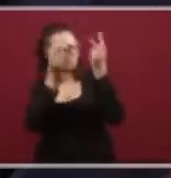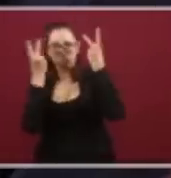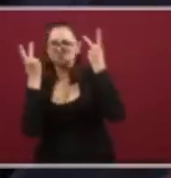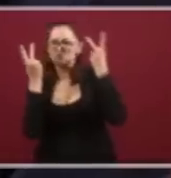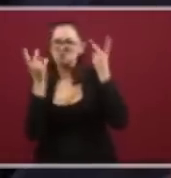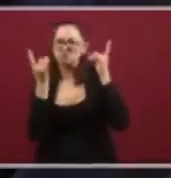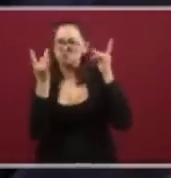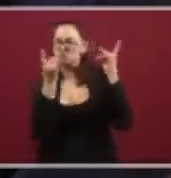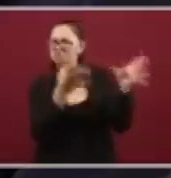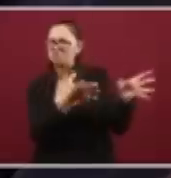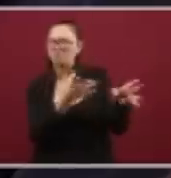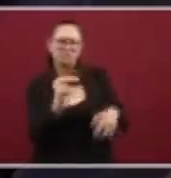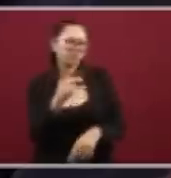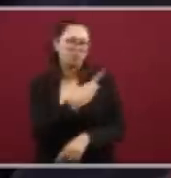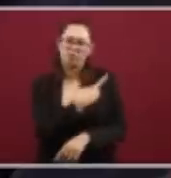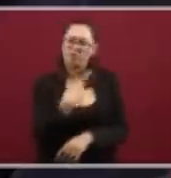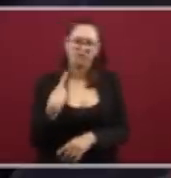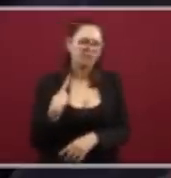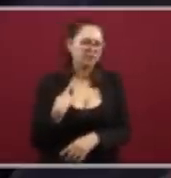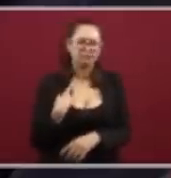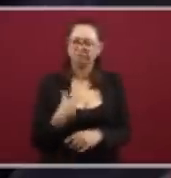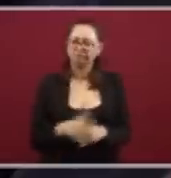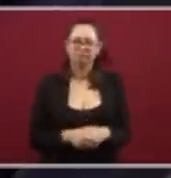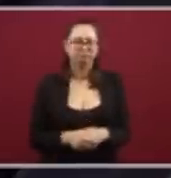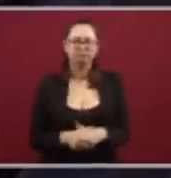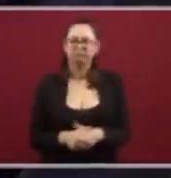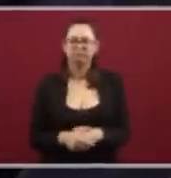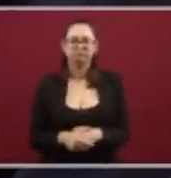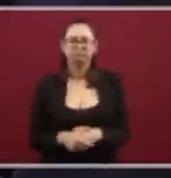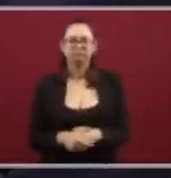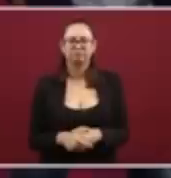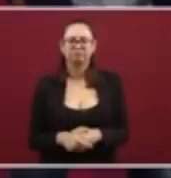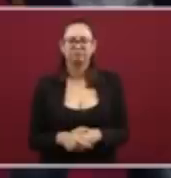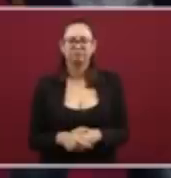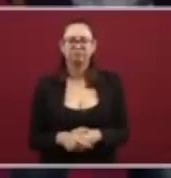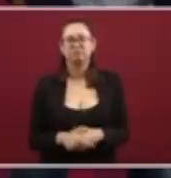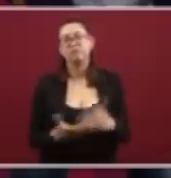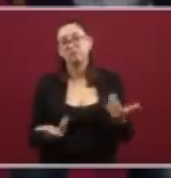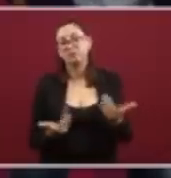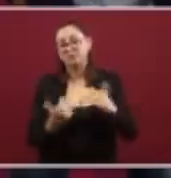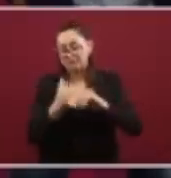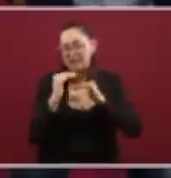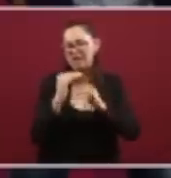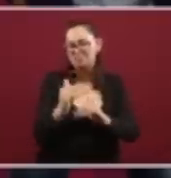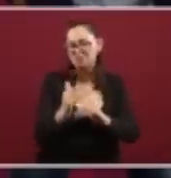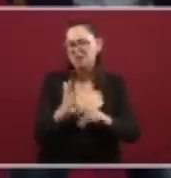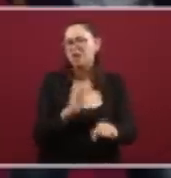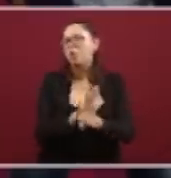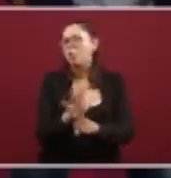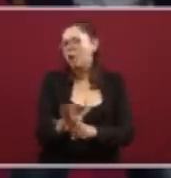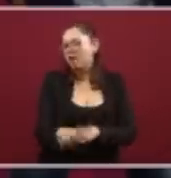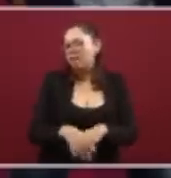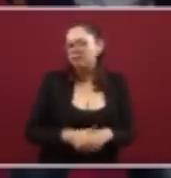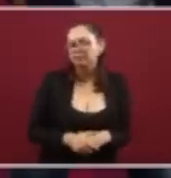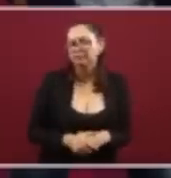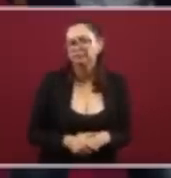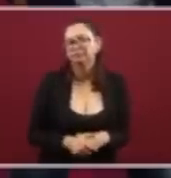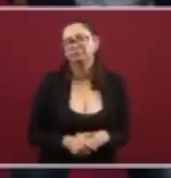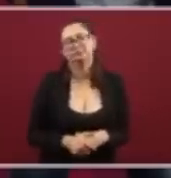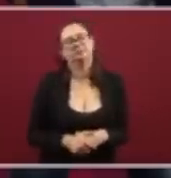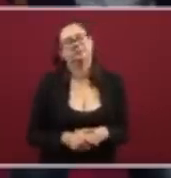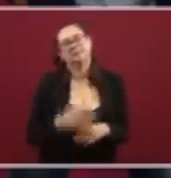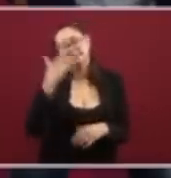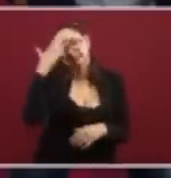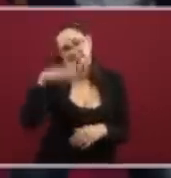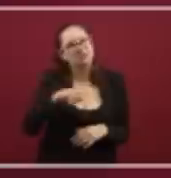de eeuu este cuáles son los límites bueno pues lo que tiene que ver con